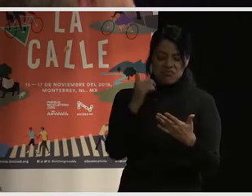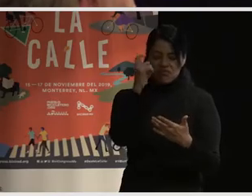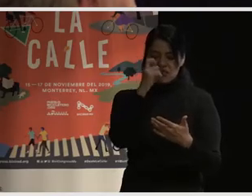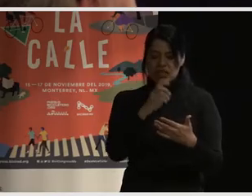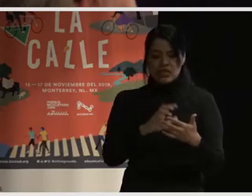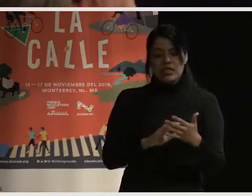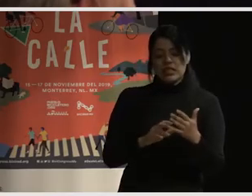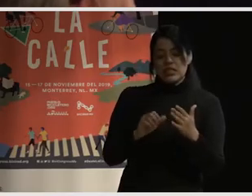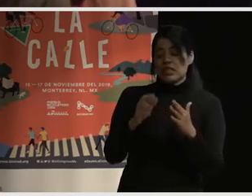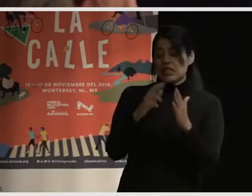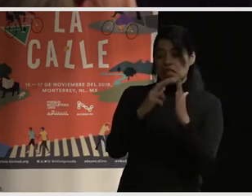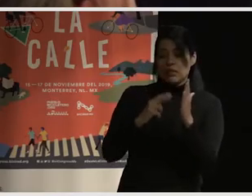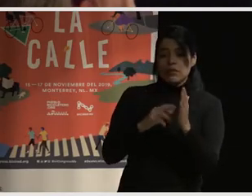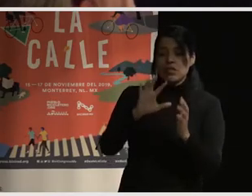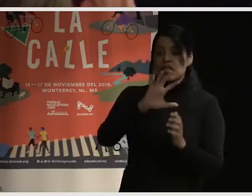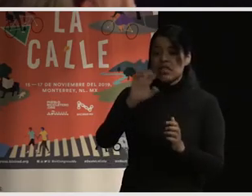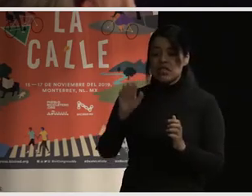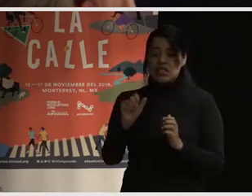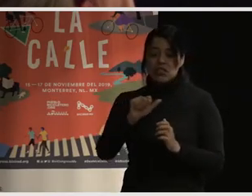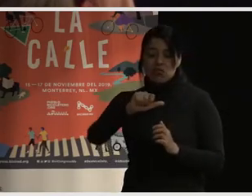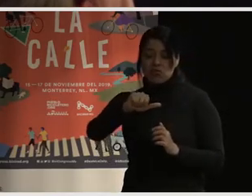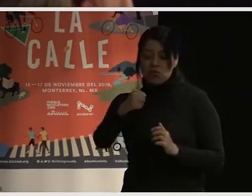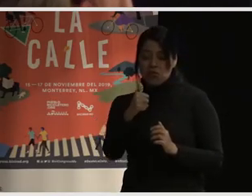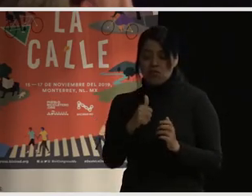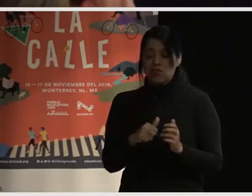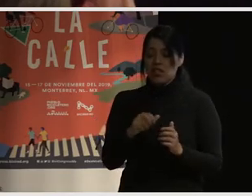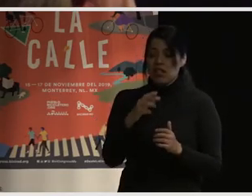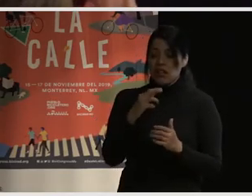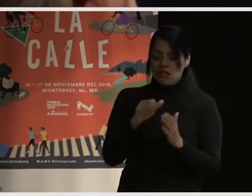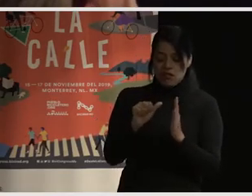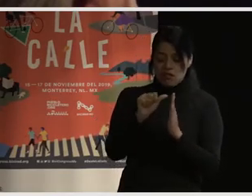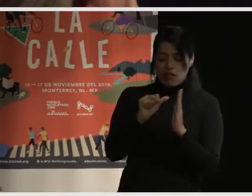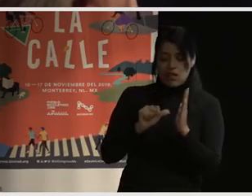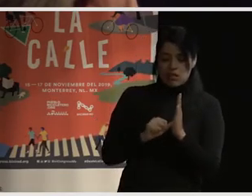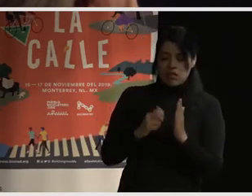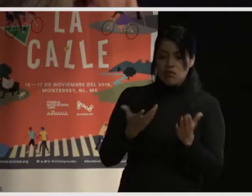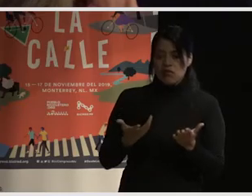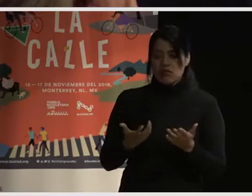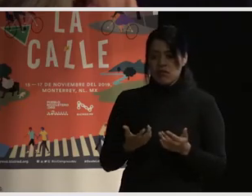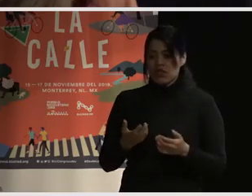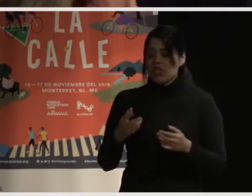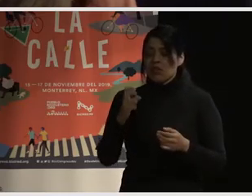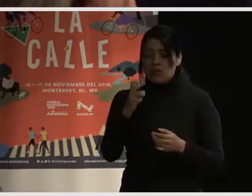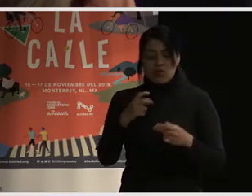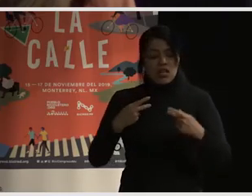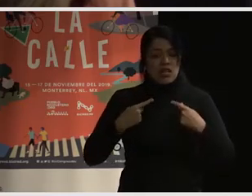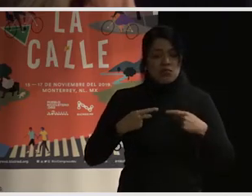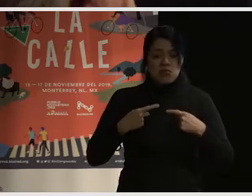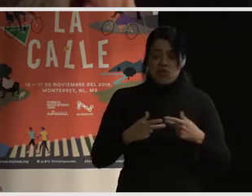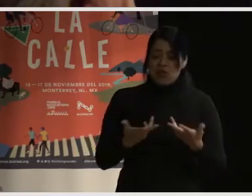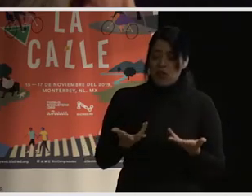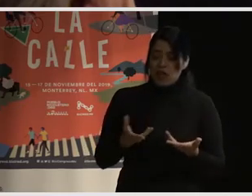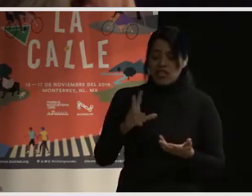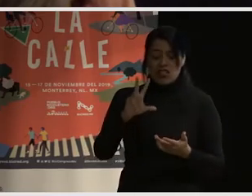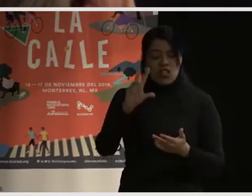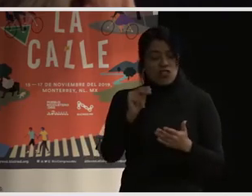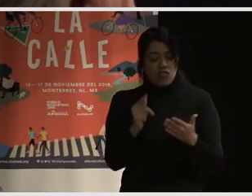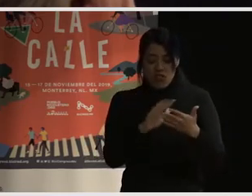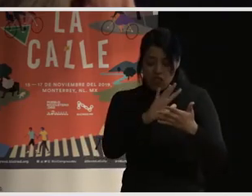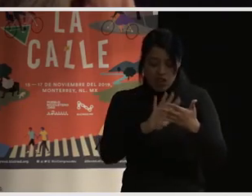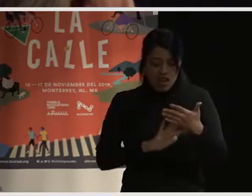511 artículos no esperaría que un ciudadano una ciudadana que no esté metido en temas de movilidad lea un reglamento completo y se lo